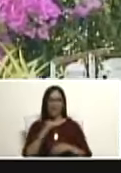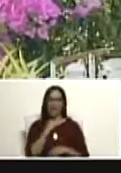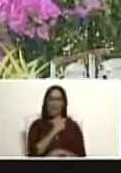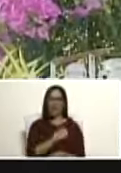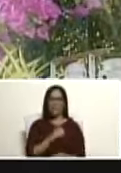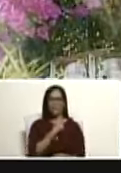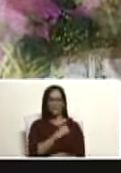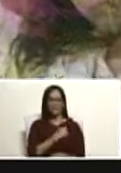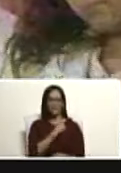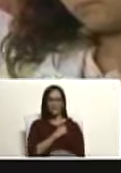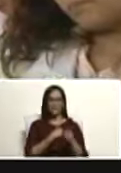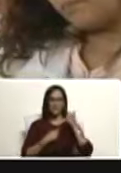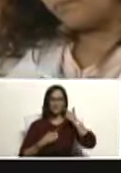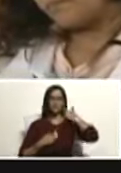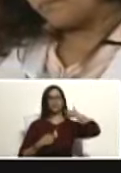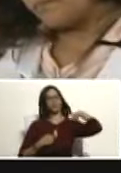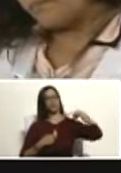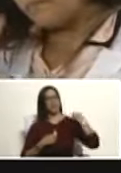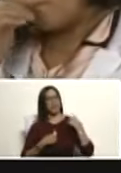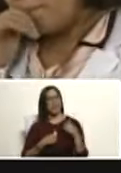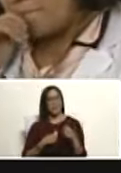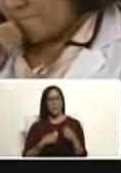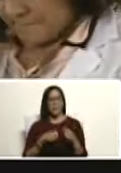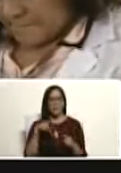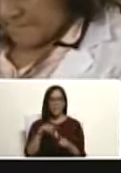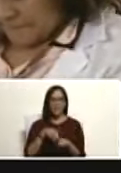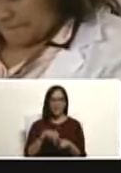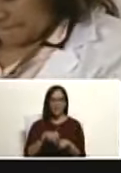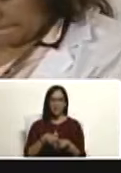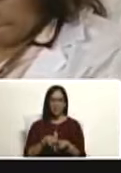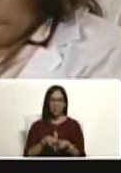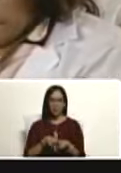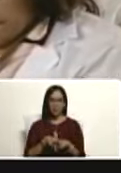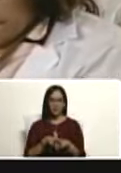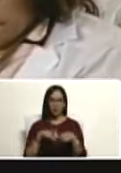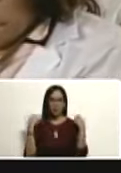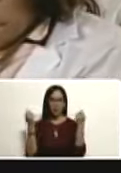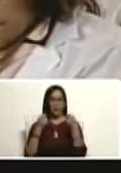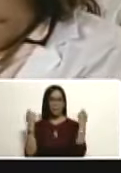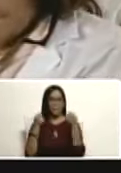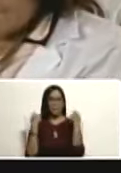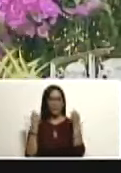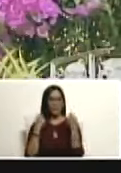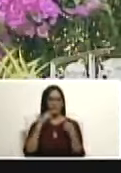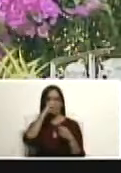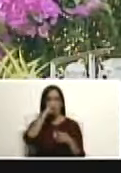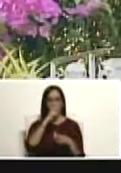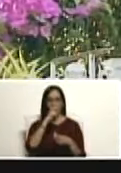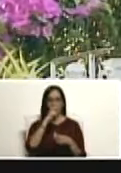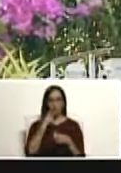lamentablemente víctima de una campaña de odio, de desprecio,